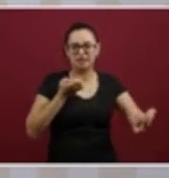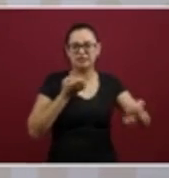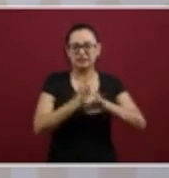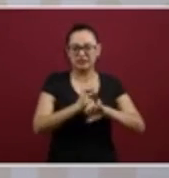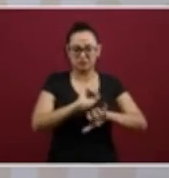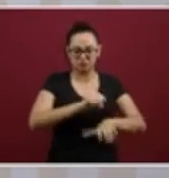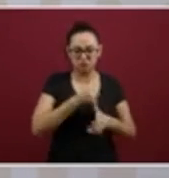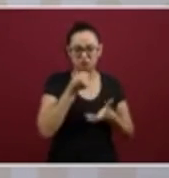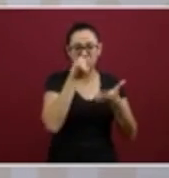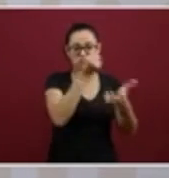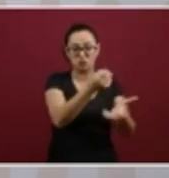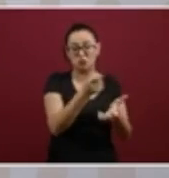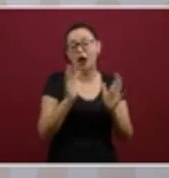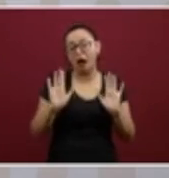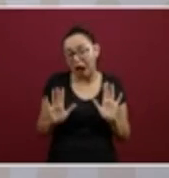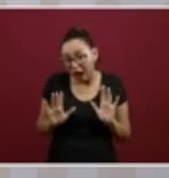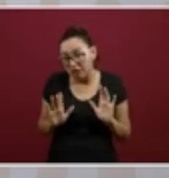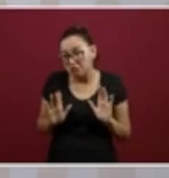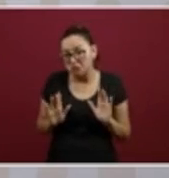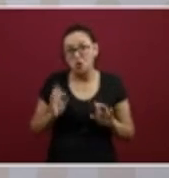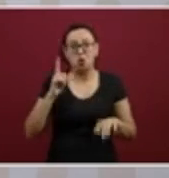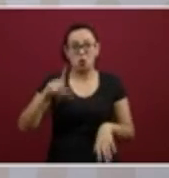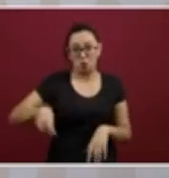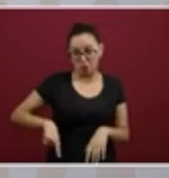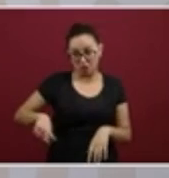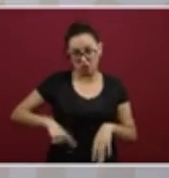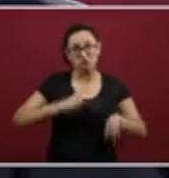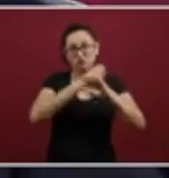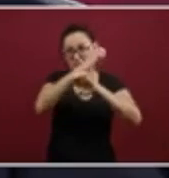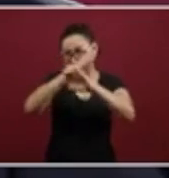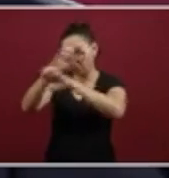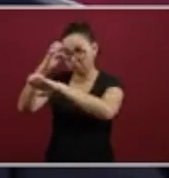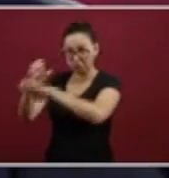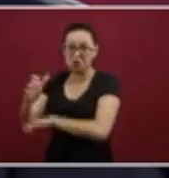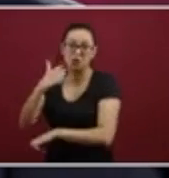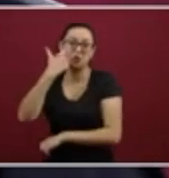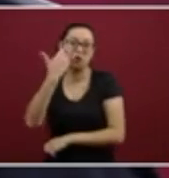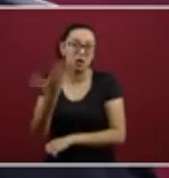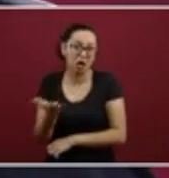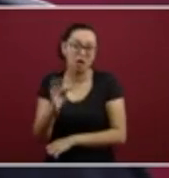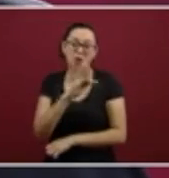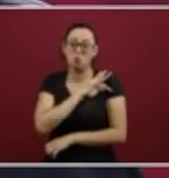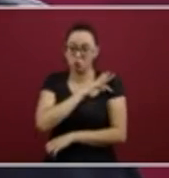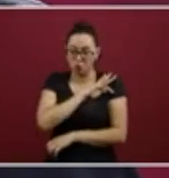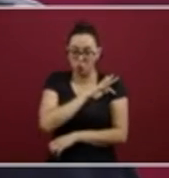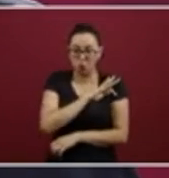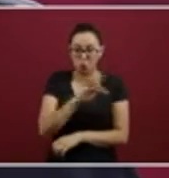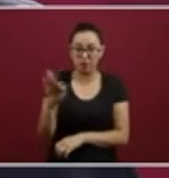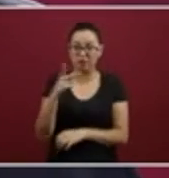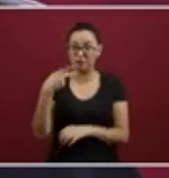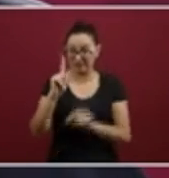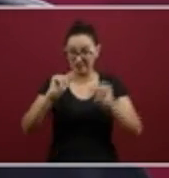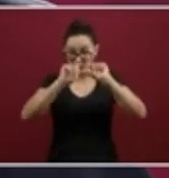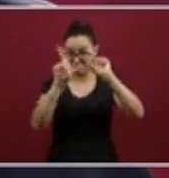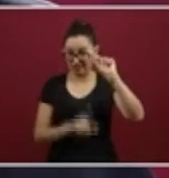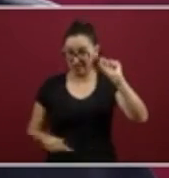hacer algunos gobiernos estatales, pero en general vamos a